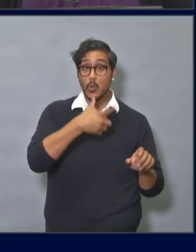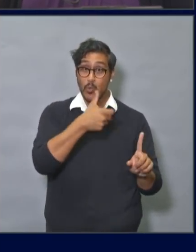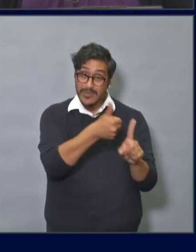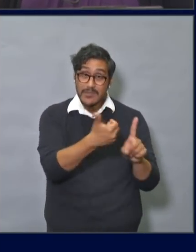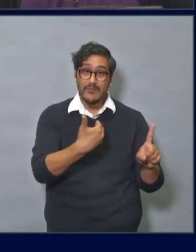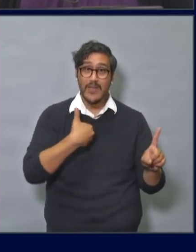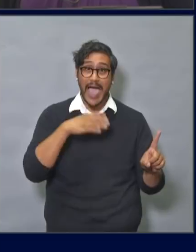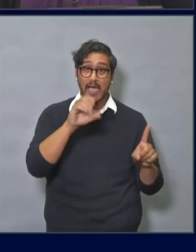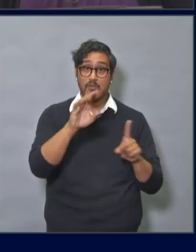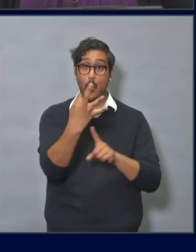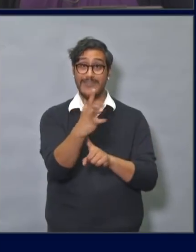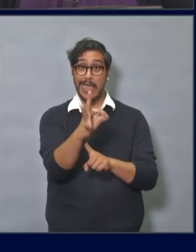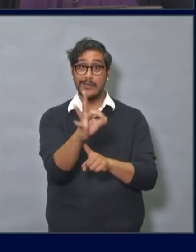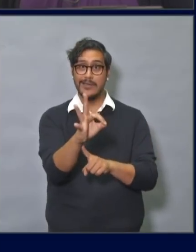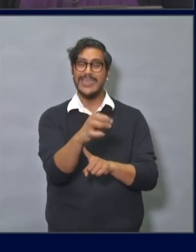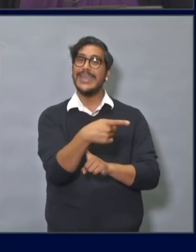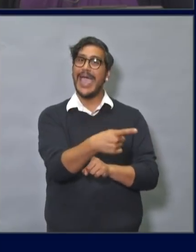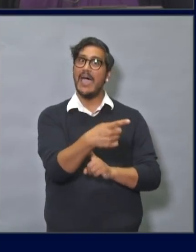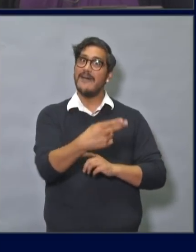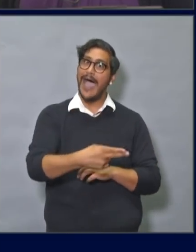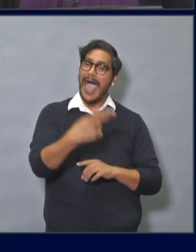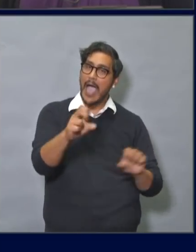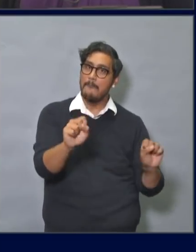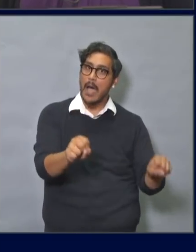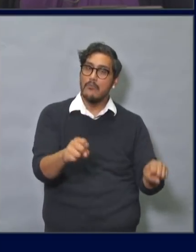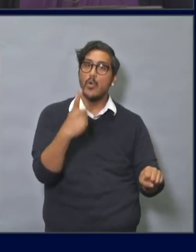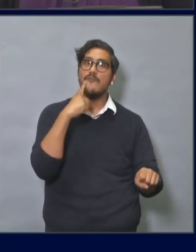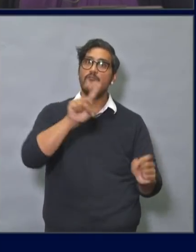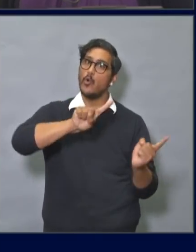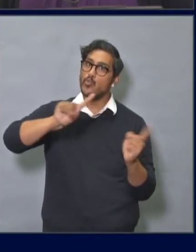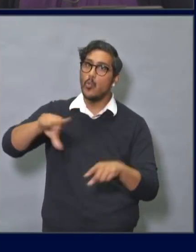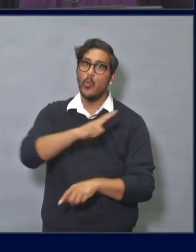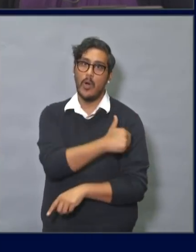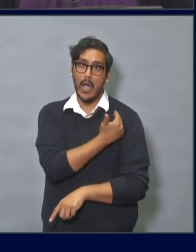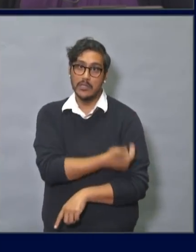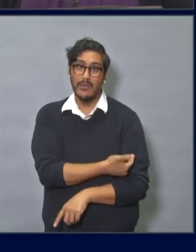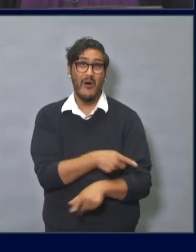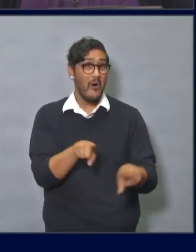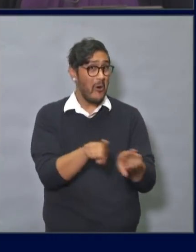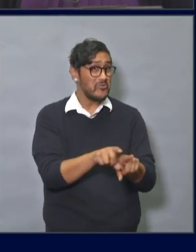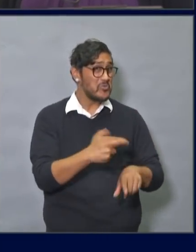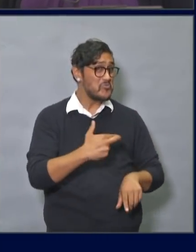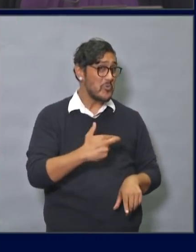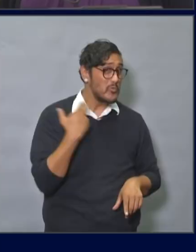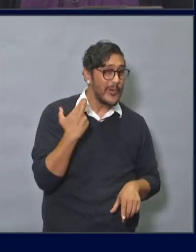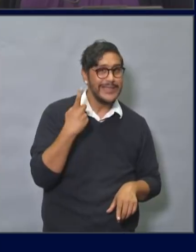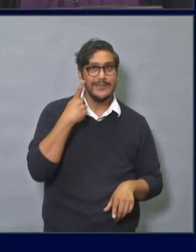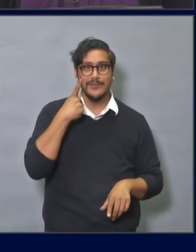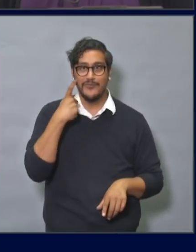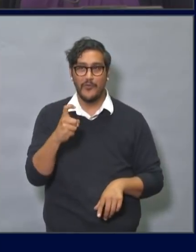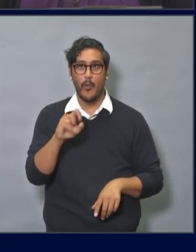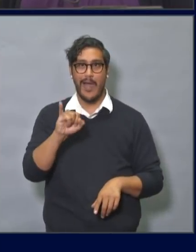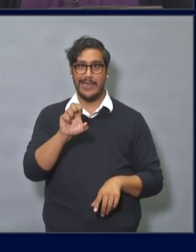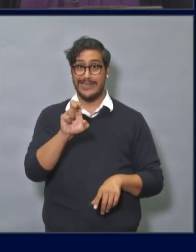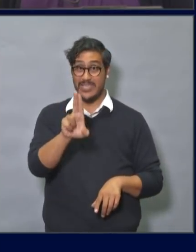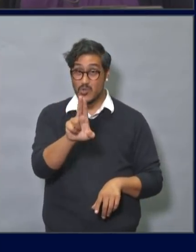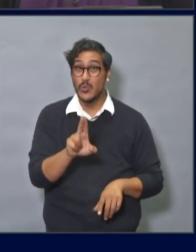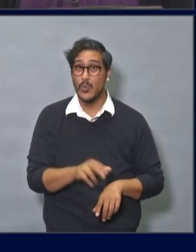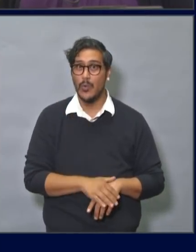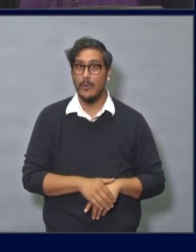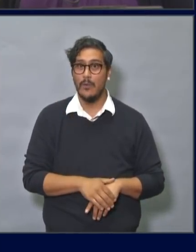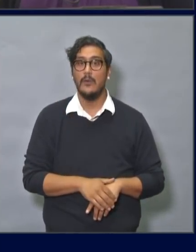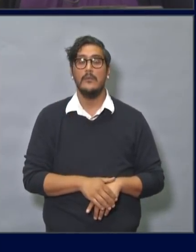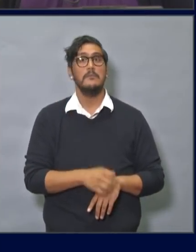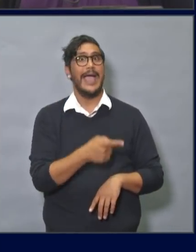COVID-19 tienen más probabilidades de ser hospitalizadas y tienen un mayor riesgo de ingreso en las unidades de cuidado intensivo y